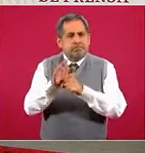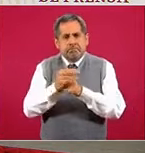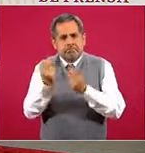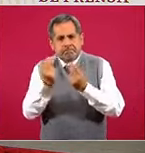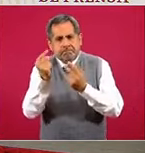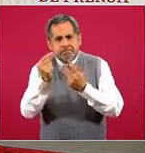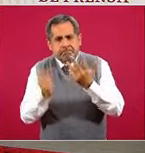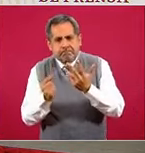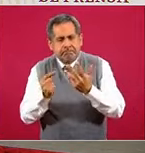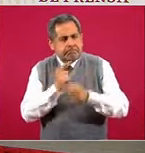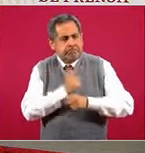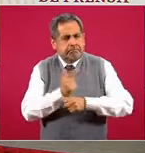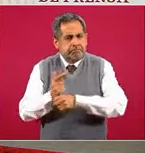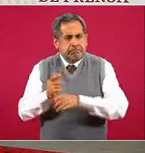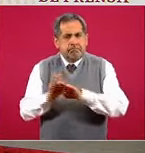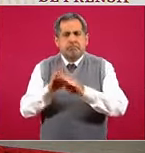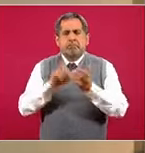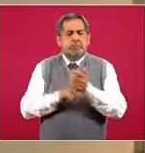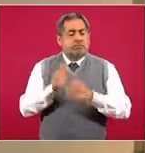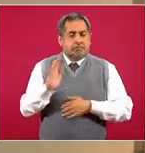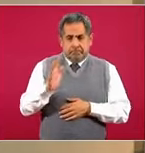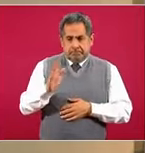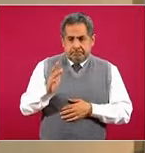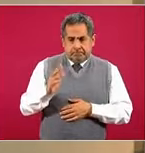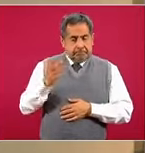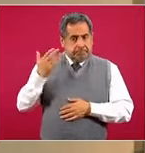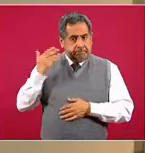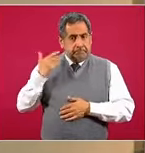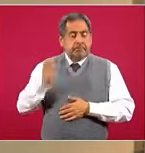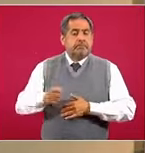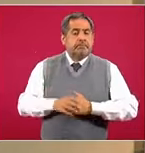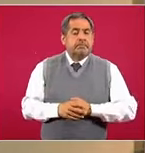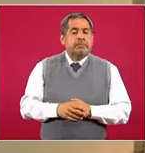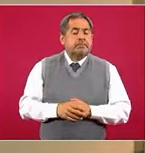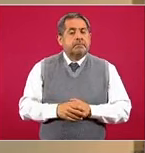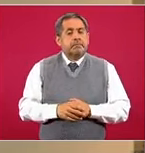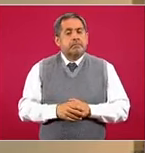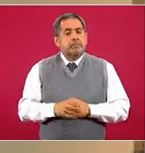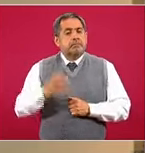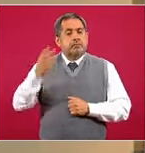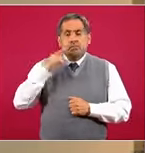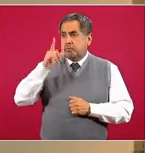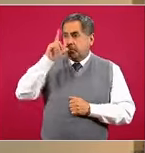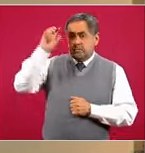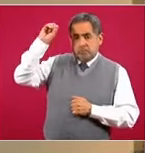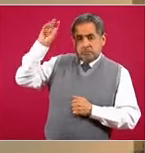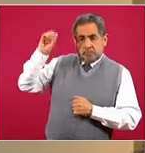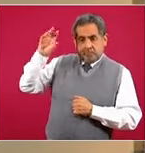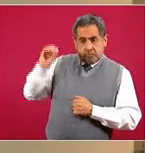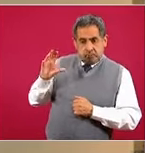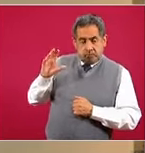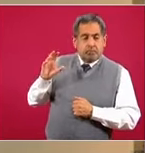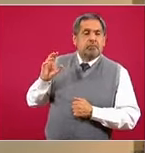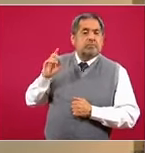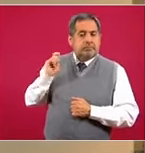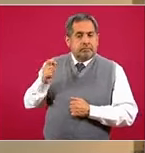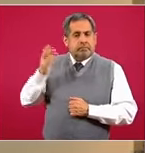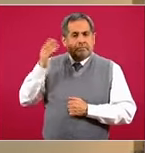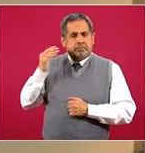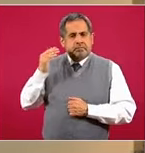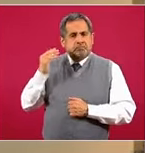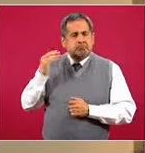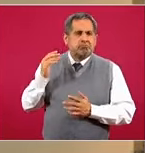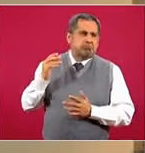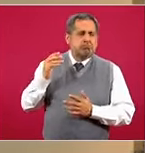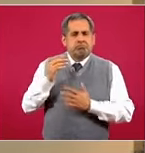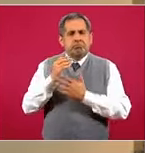necesidades identificadas. Esto ya se hizo. Antes el semáforo de riesgo epidémico tenía